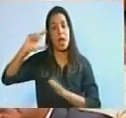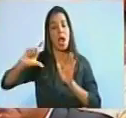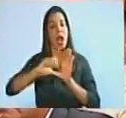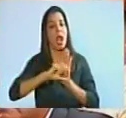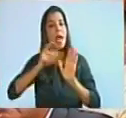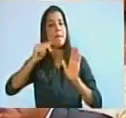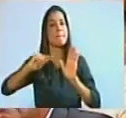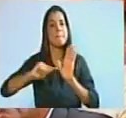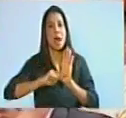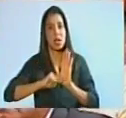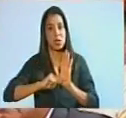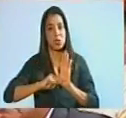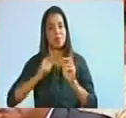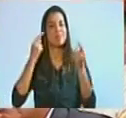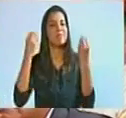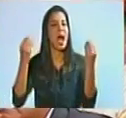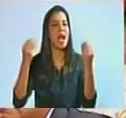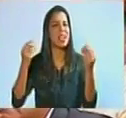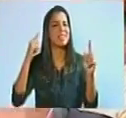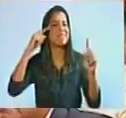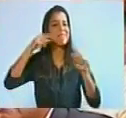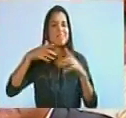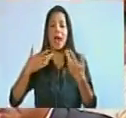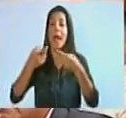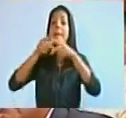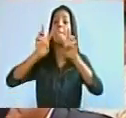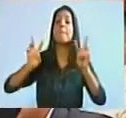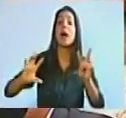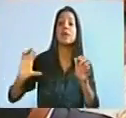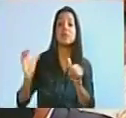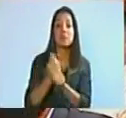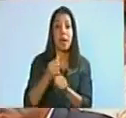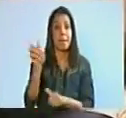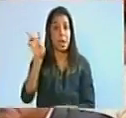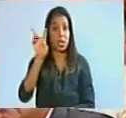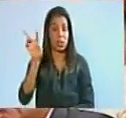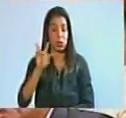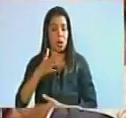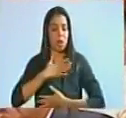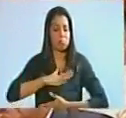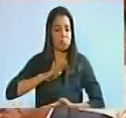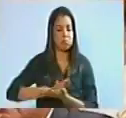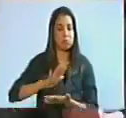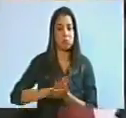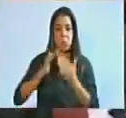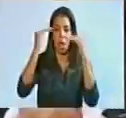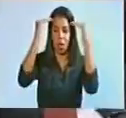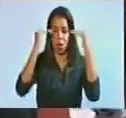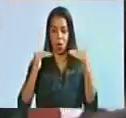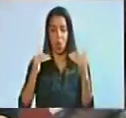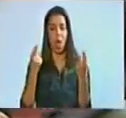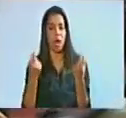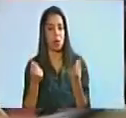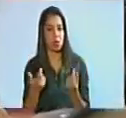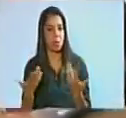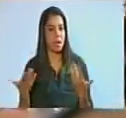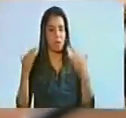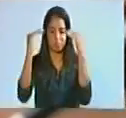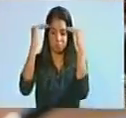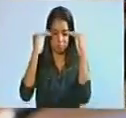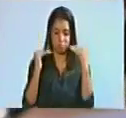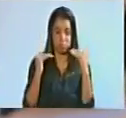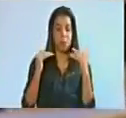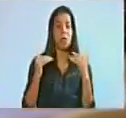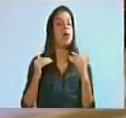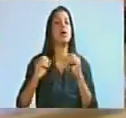acordados busca generar la paz económica, la tranquilidad económica, la